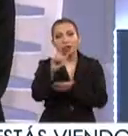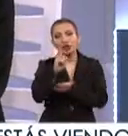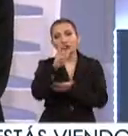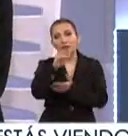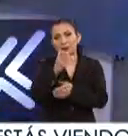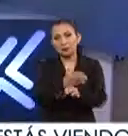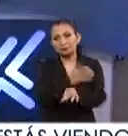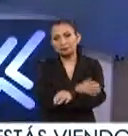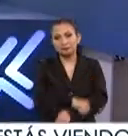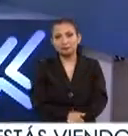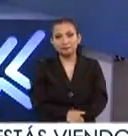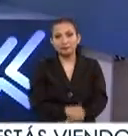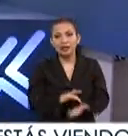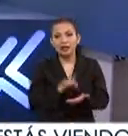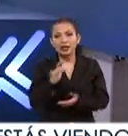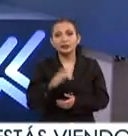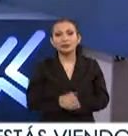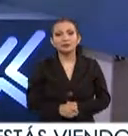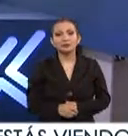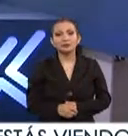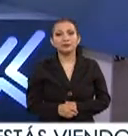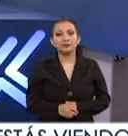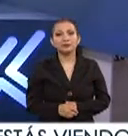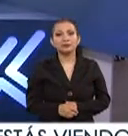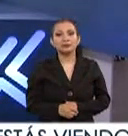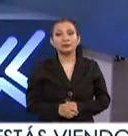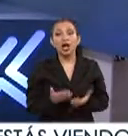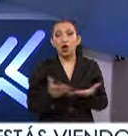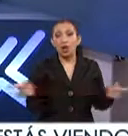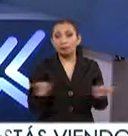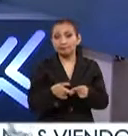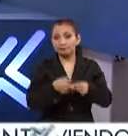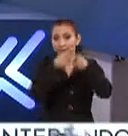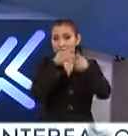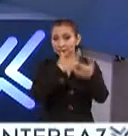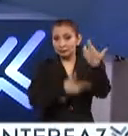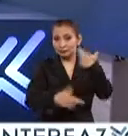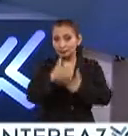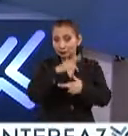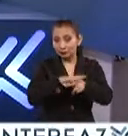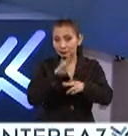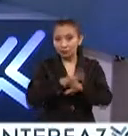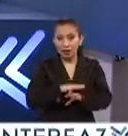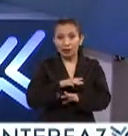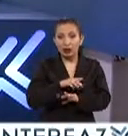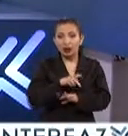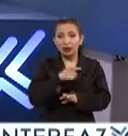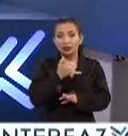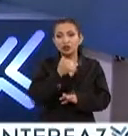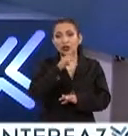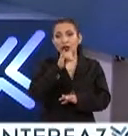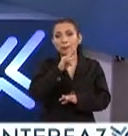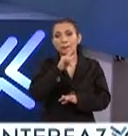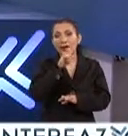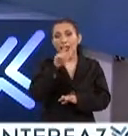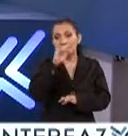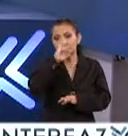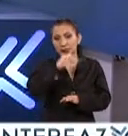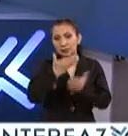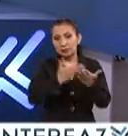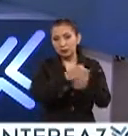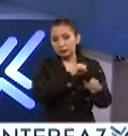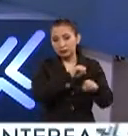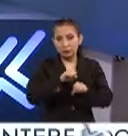doctora. Mucho gusto. Gracias, muchas gracias. Vamos a hacer una breve pausa. Le agradecemos mucho a la doctora Xioli Pérez Campos, jefa del